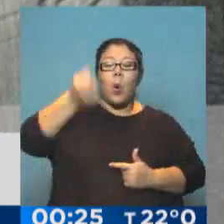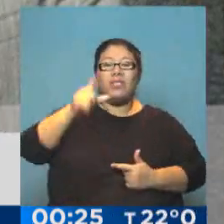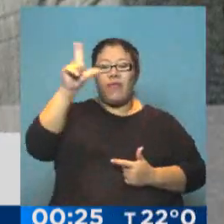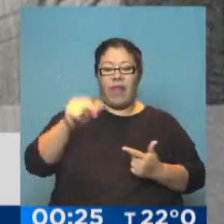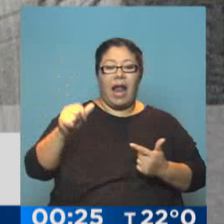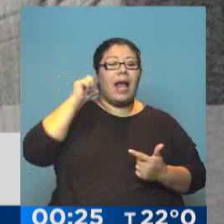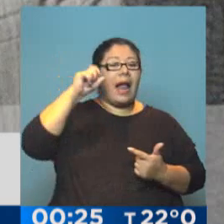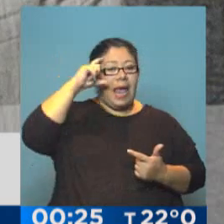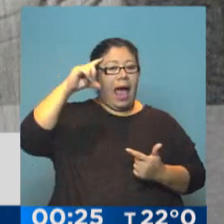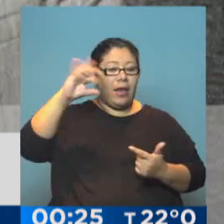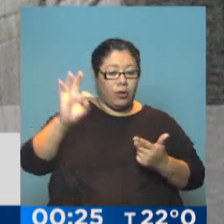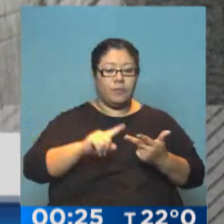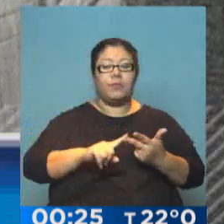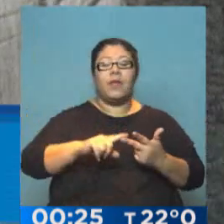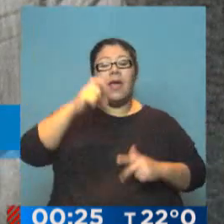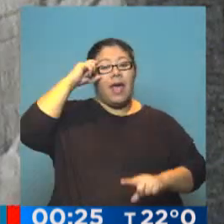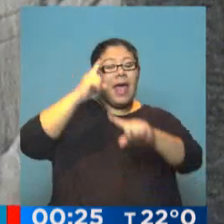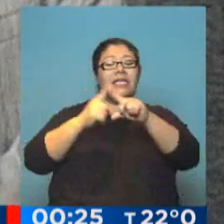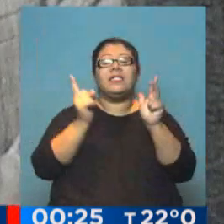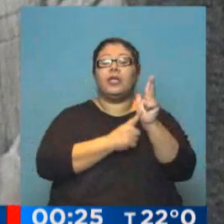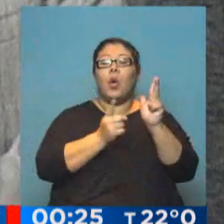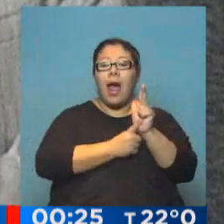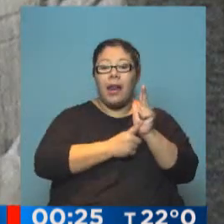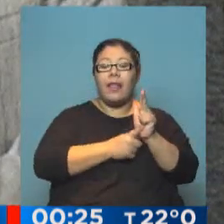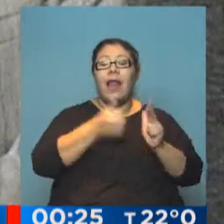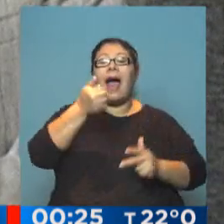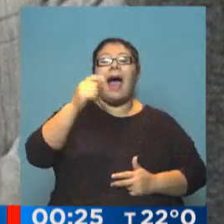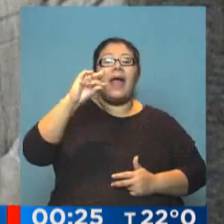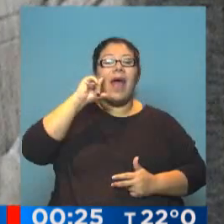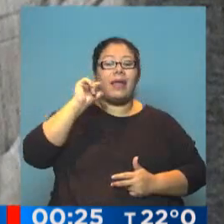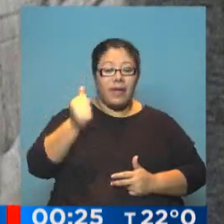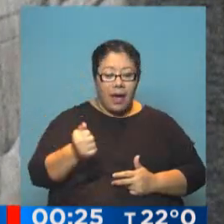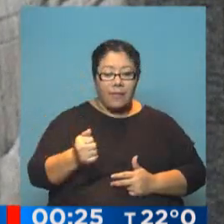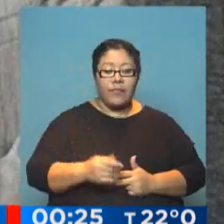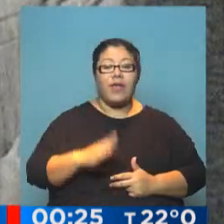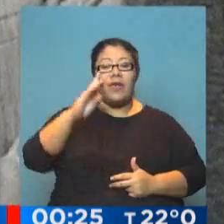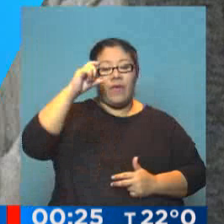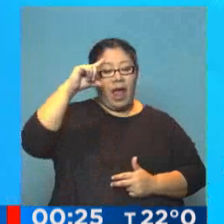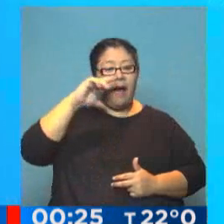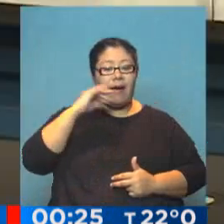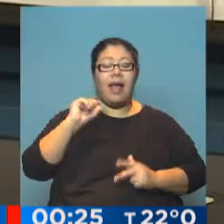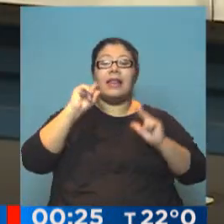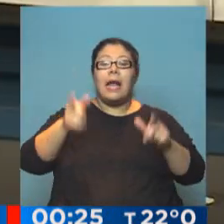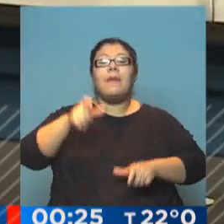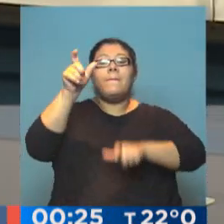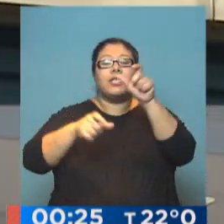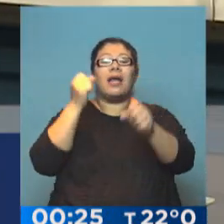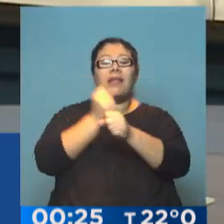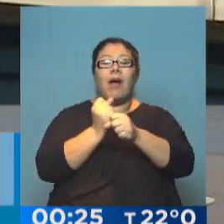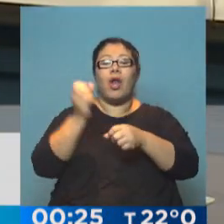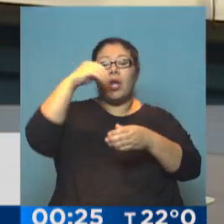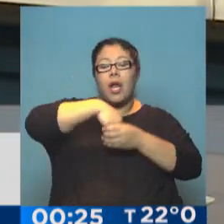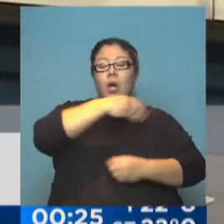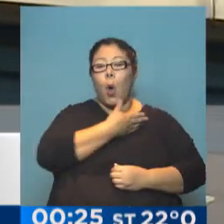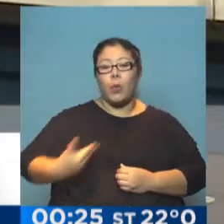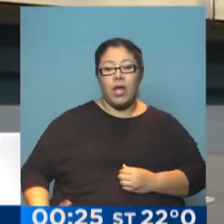Galeano y el ex titular de la DAIA Rubén Beraja, además de ex funcionarios del gobierno menemista. Sin